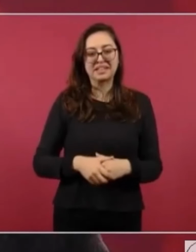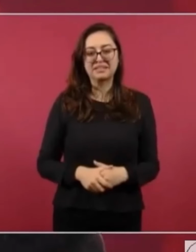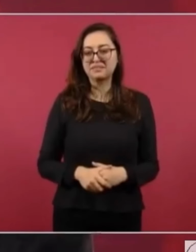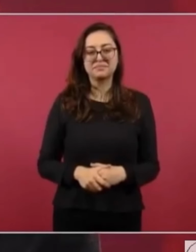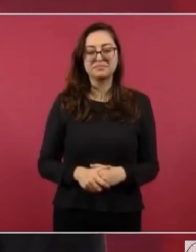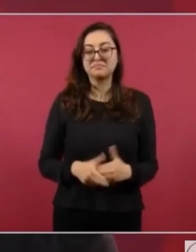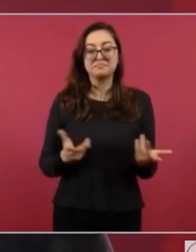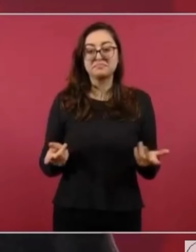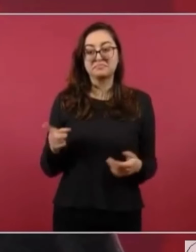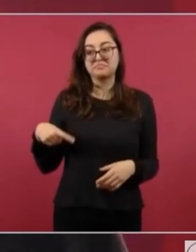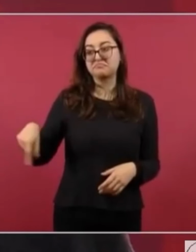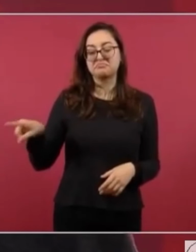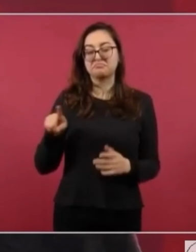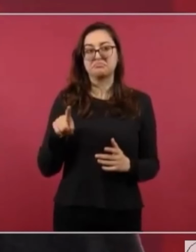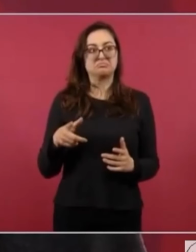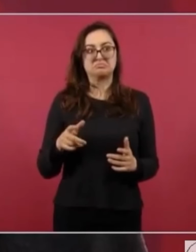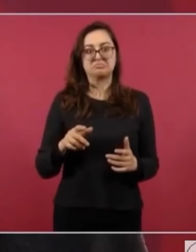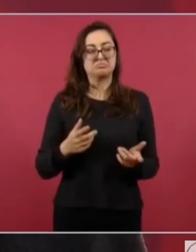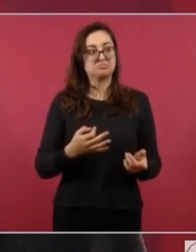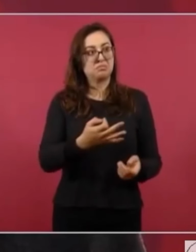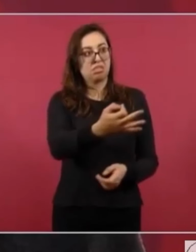por instinto.